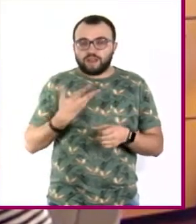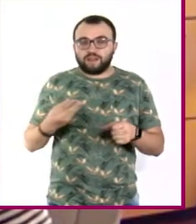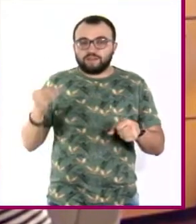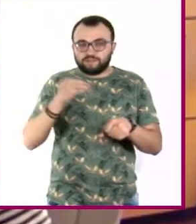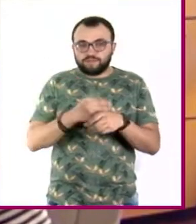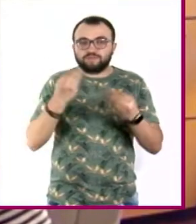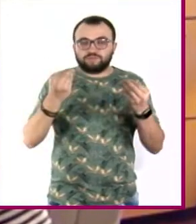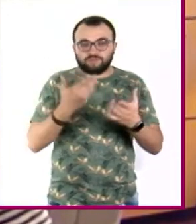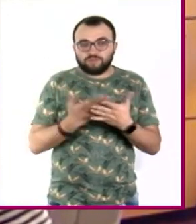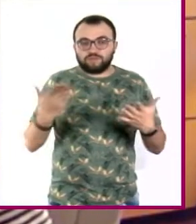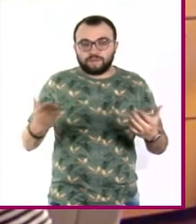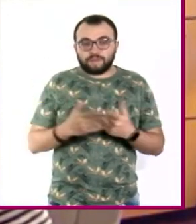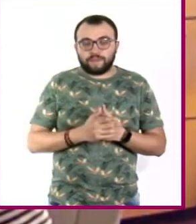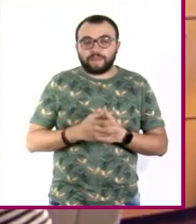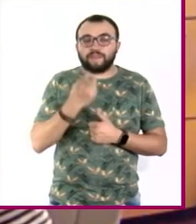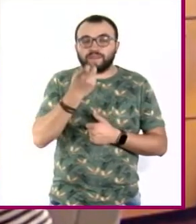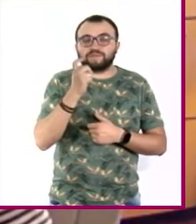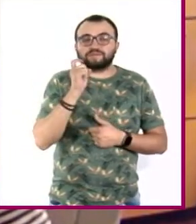que hace es que